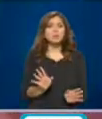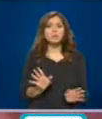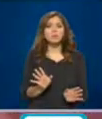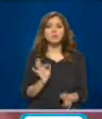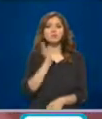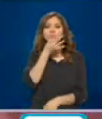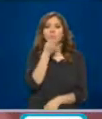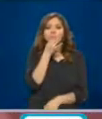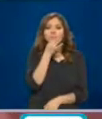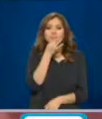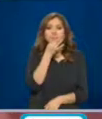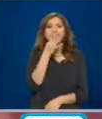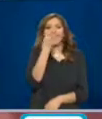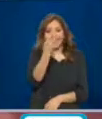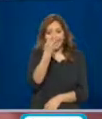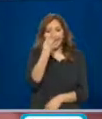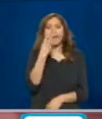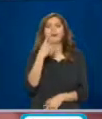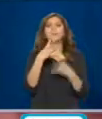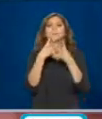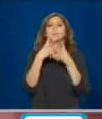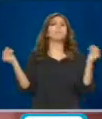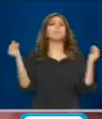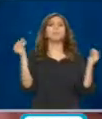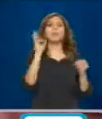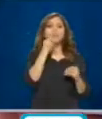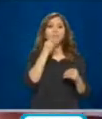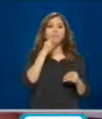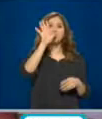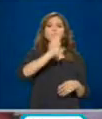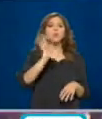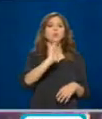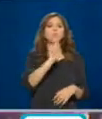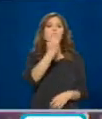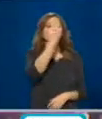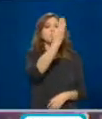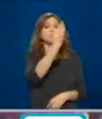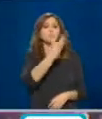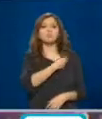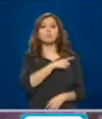Veo cuando ese estornudo se nos va. Salud. Gracias.